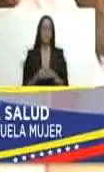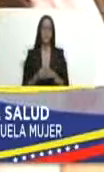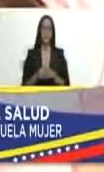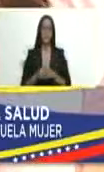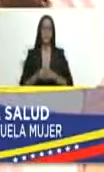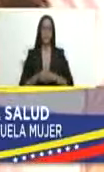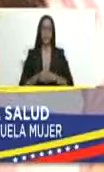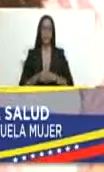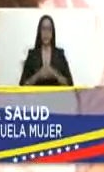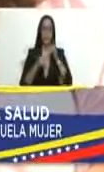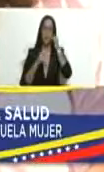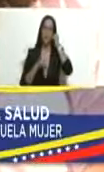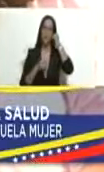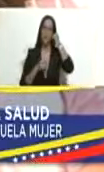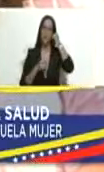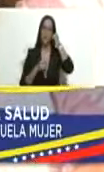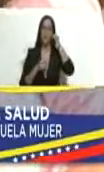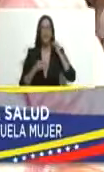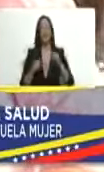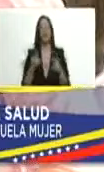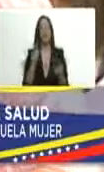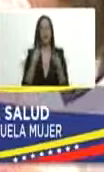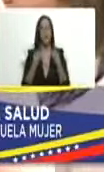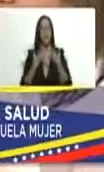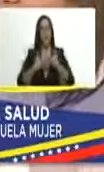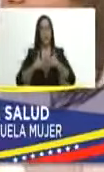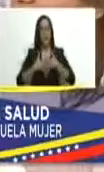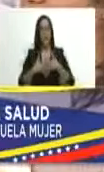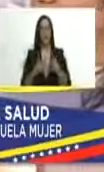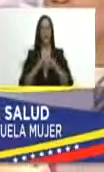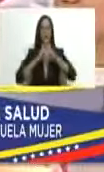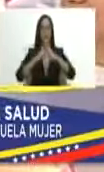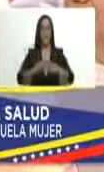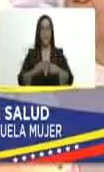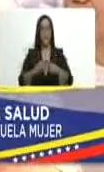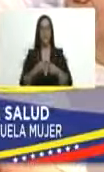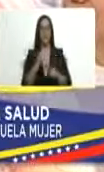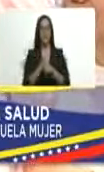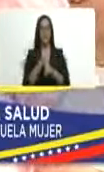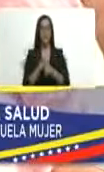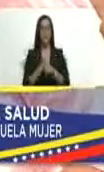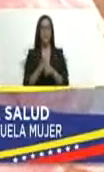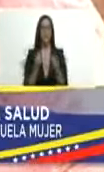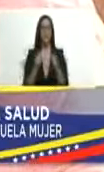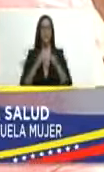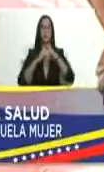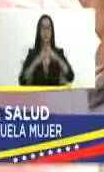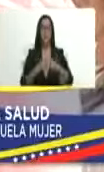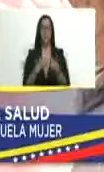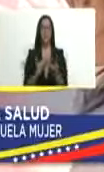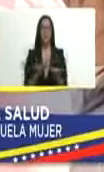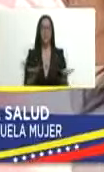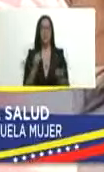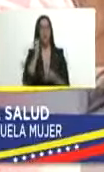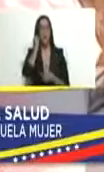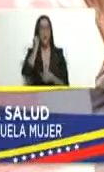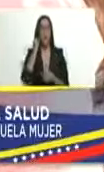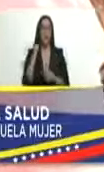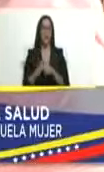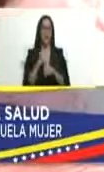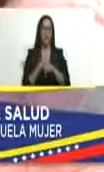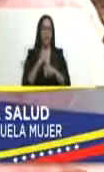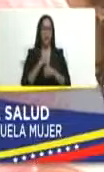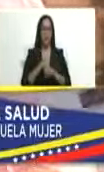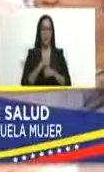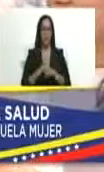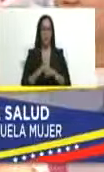de los emprendimientos, en la parte de los créditos, bueno, son muchos créditos que se le han dado a las mujeres emprendedoras